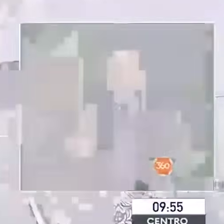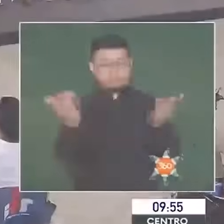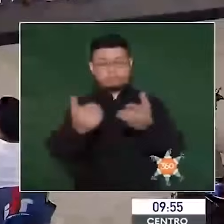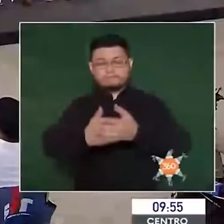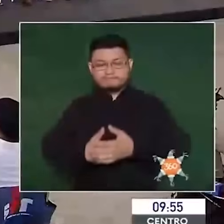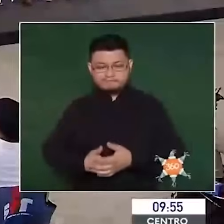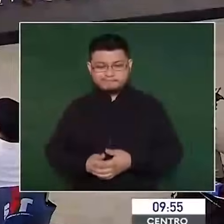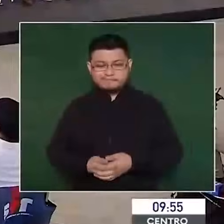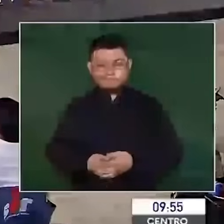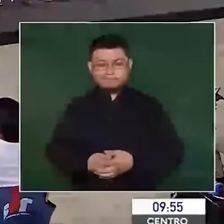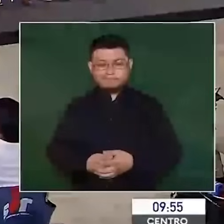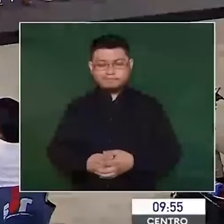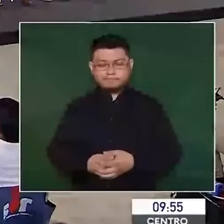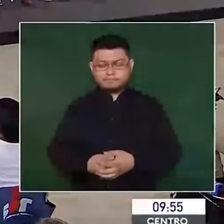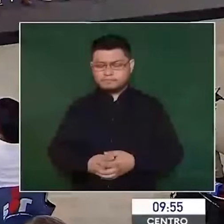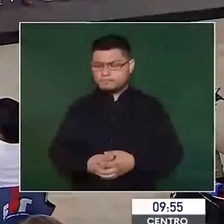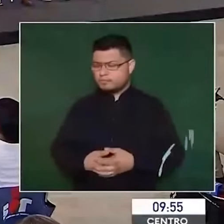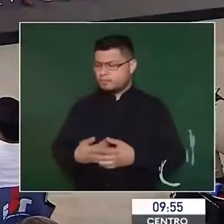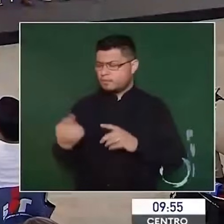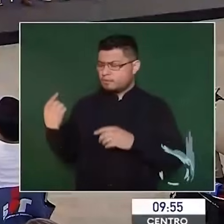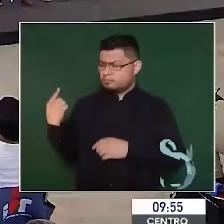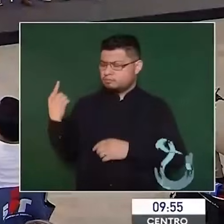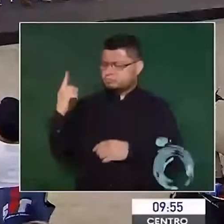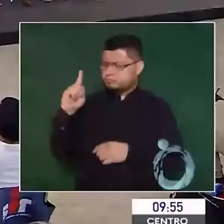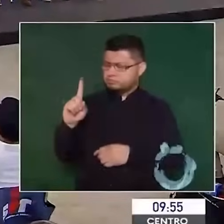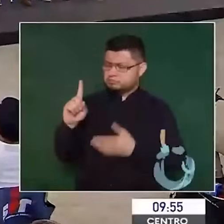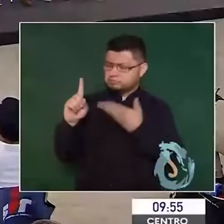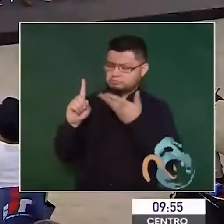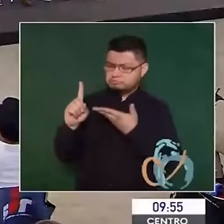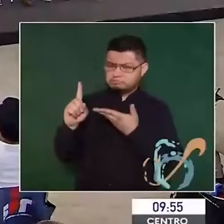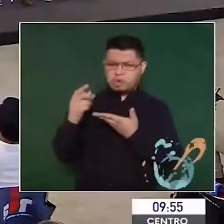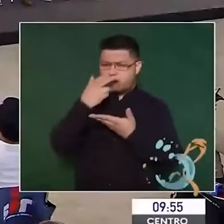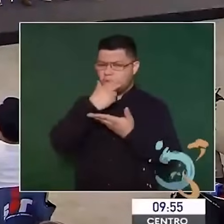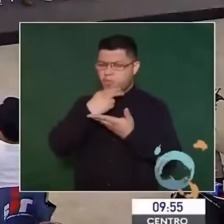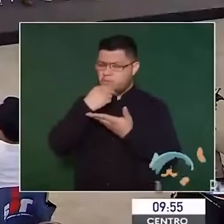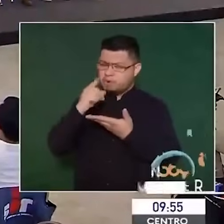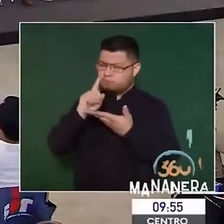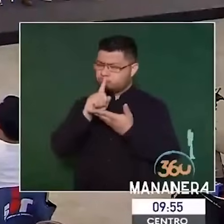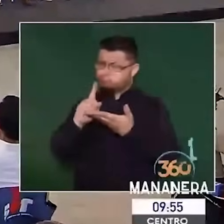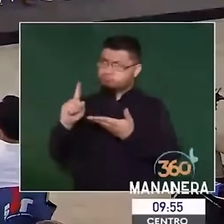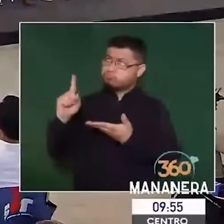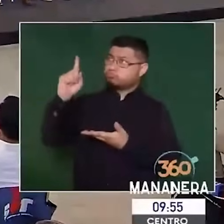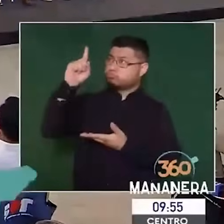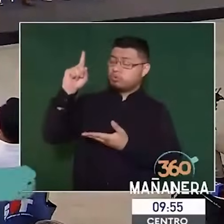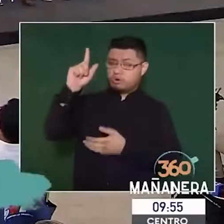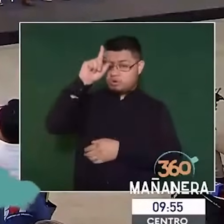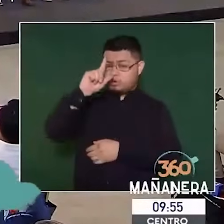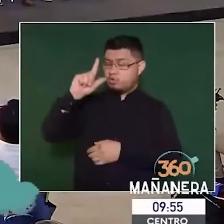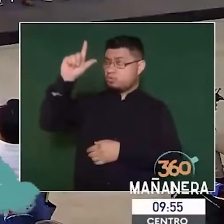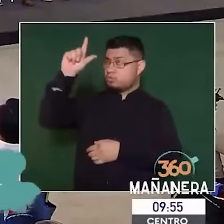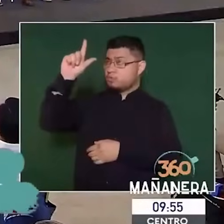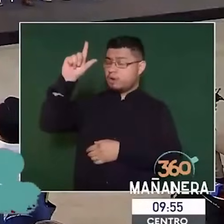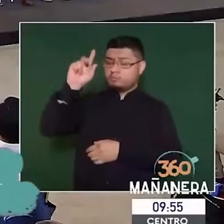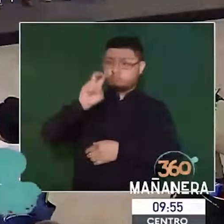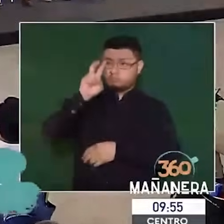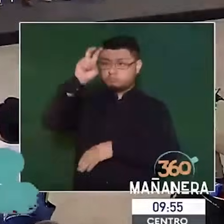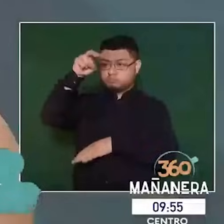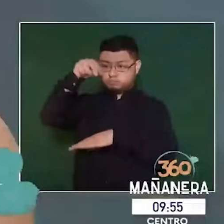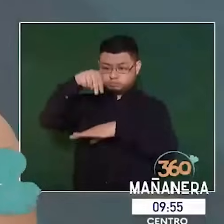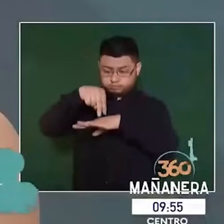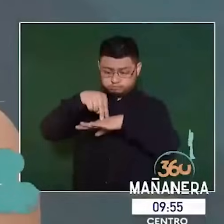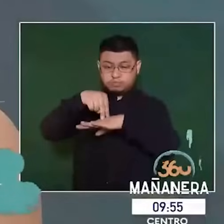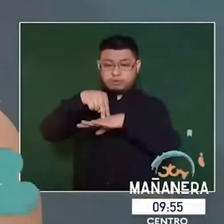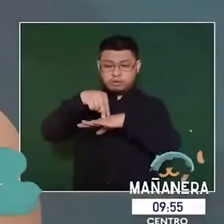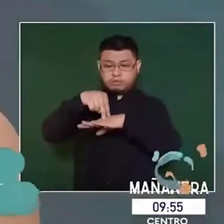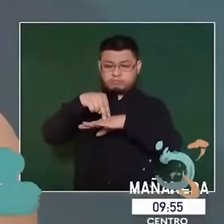lo disfruten. Cuando el hombre llegó a la luna, la mayoría de los comentaristas de radio